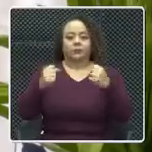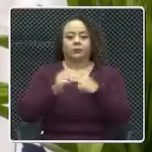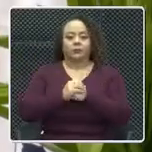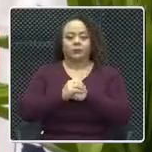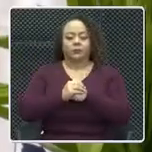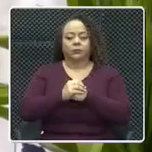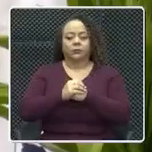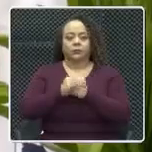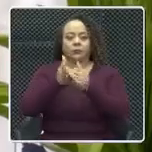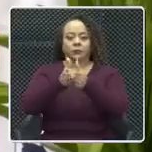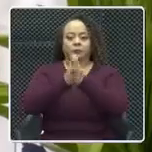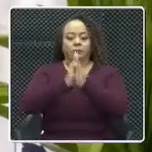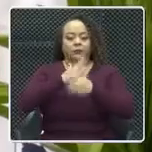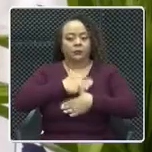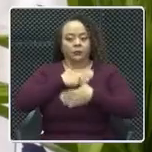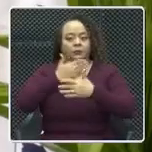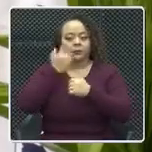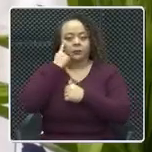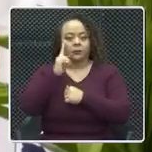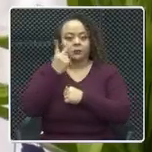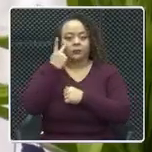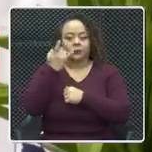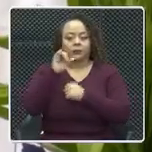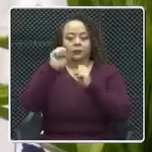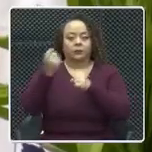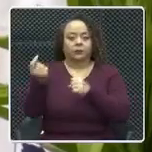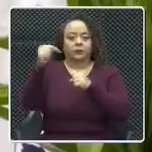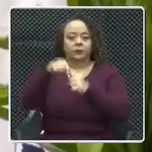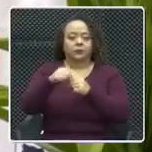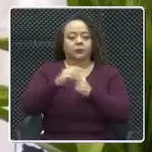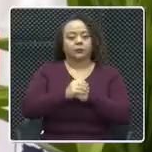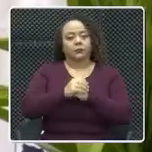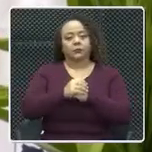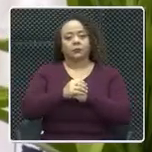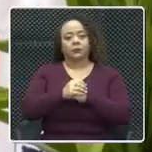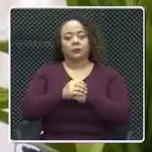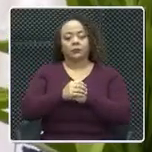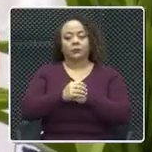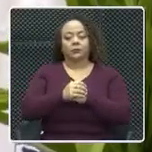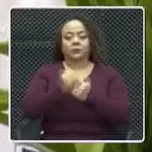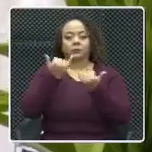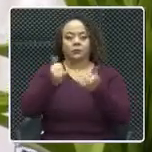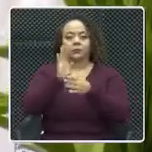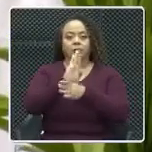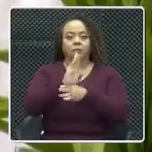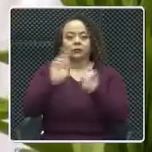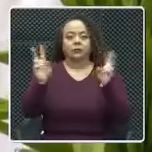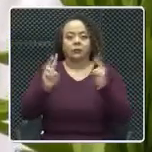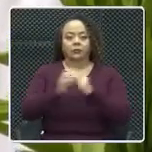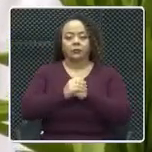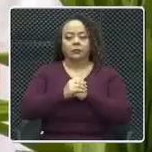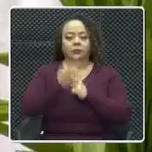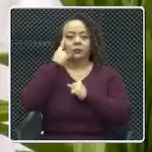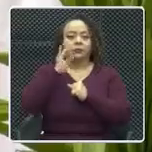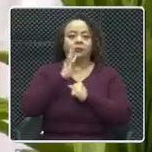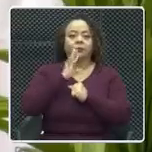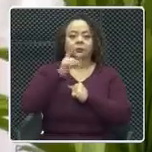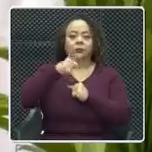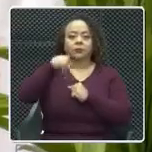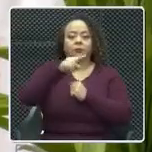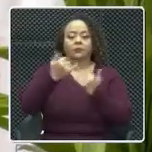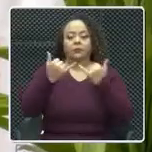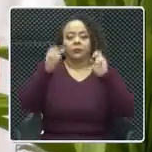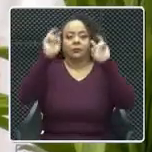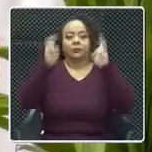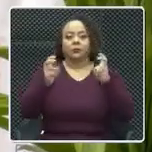les pedimos la disponibilidad para ver si podían estar hoy con nosotros en esta transmisión en vivo, pues para hablarles a ustedes de estos